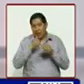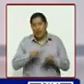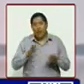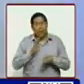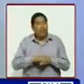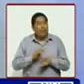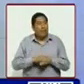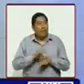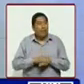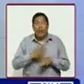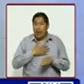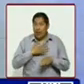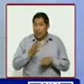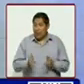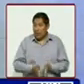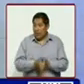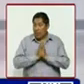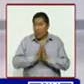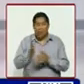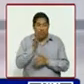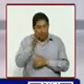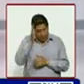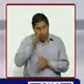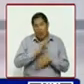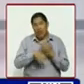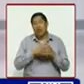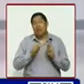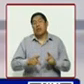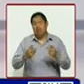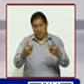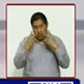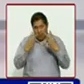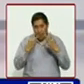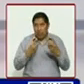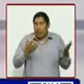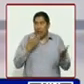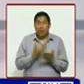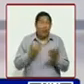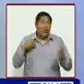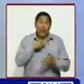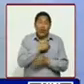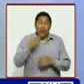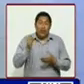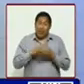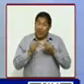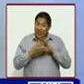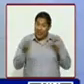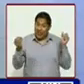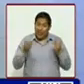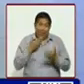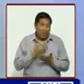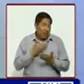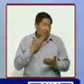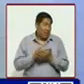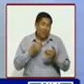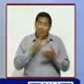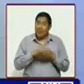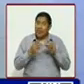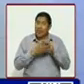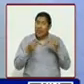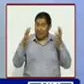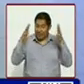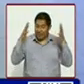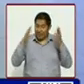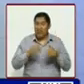consejo que igual que me pidieron sus papis darle a toda la gente que nos está viendo. Eso. Bueno, somos el canal de las historias. Sí, señor. Qué bien, qué linda historia. Me encanta. A